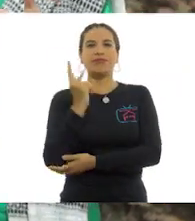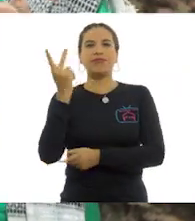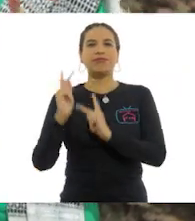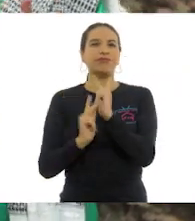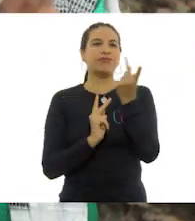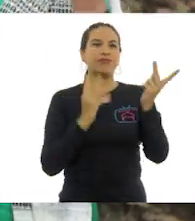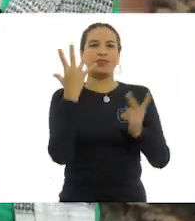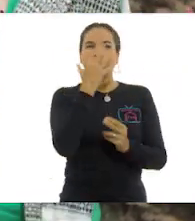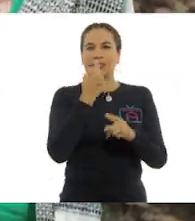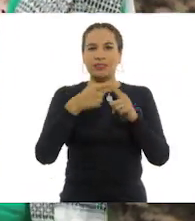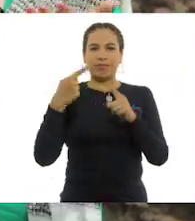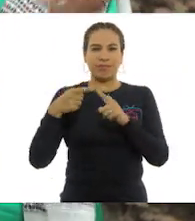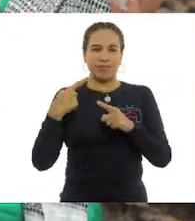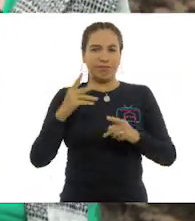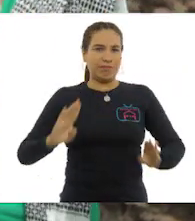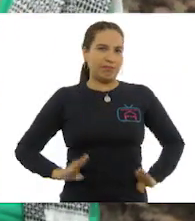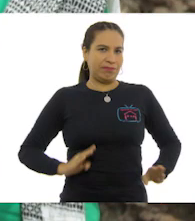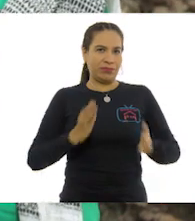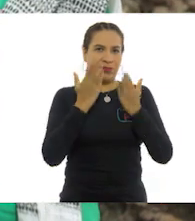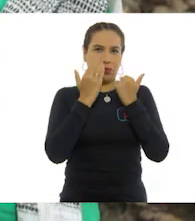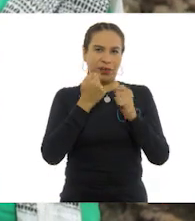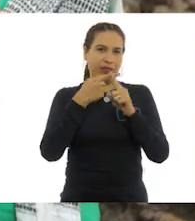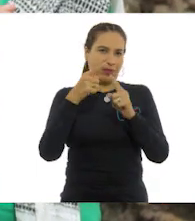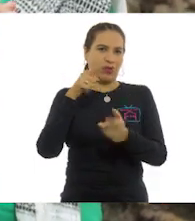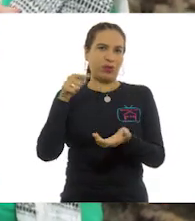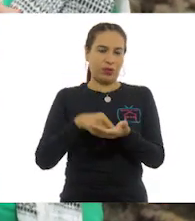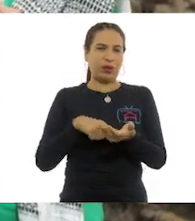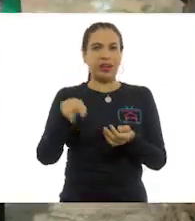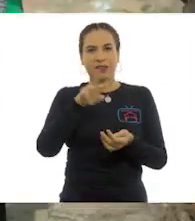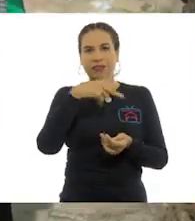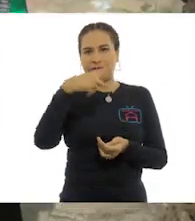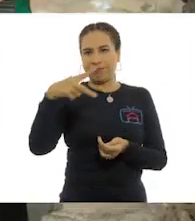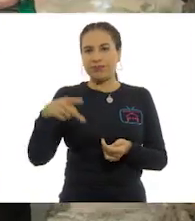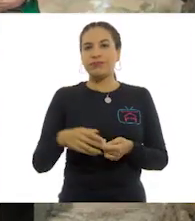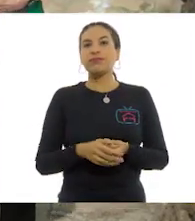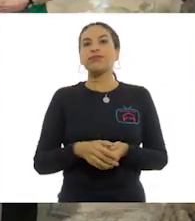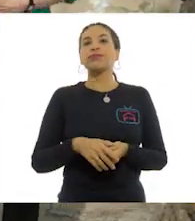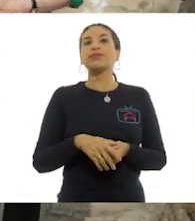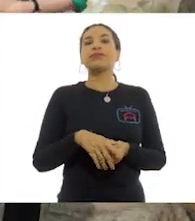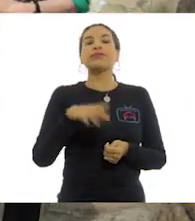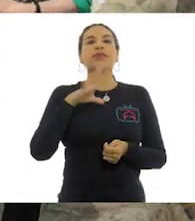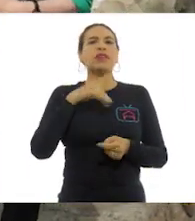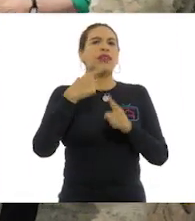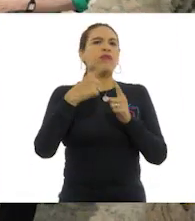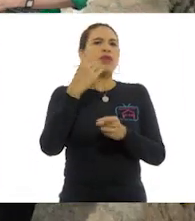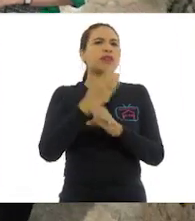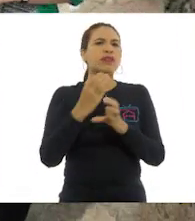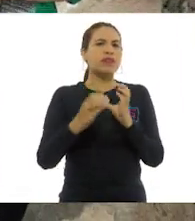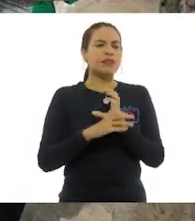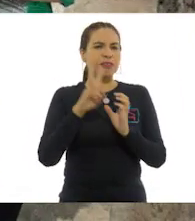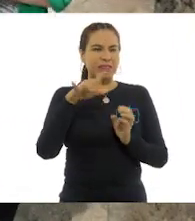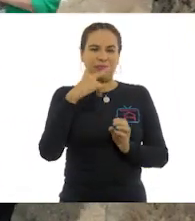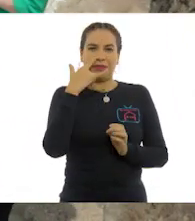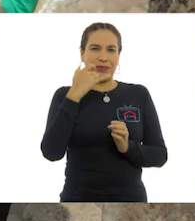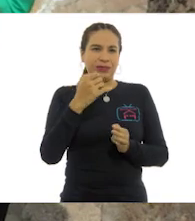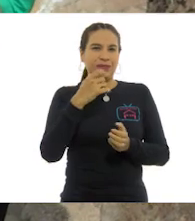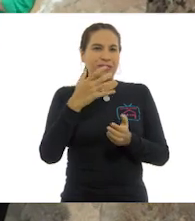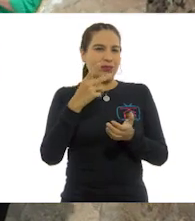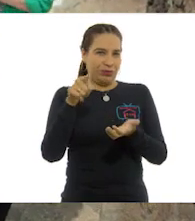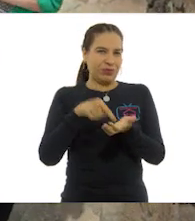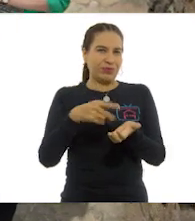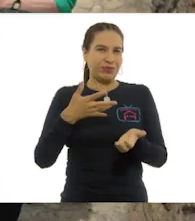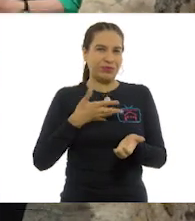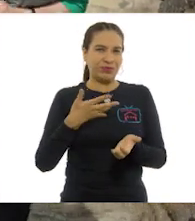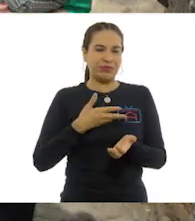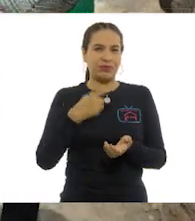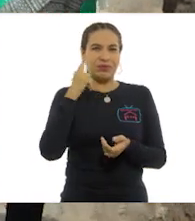exuberancia y se dieron especies que no se daban en ningún otro lugar prácticamente. Quiero que noten un detalle excepcional que hay aquí.